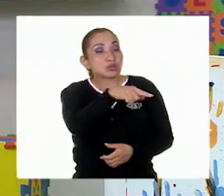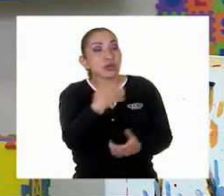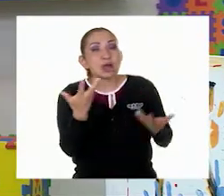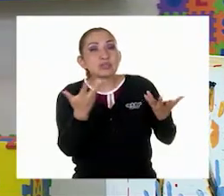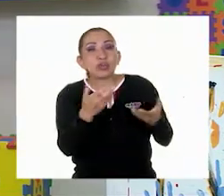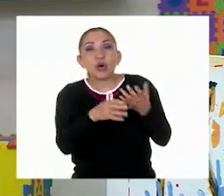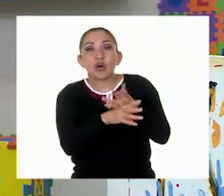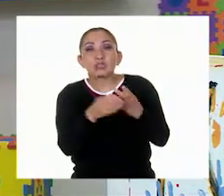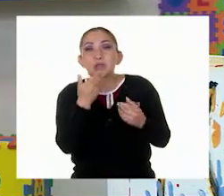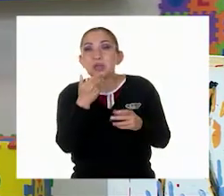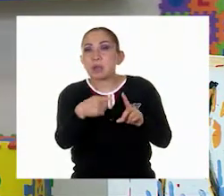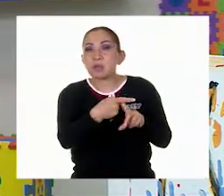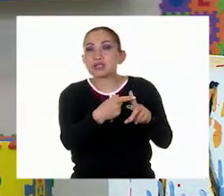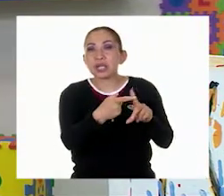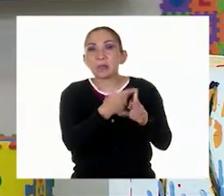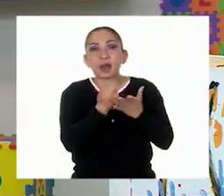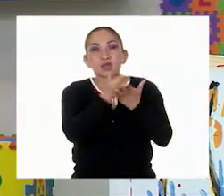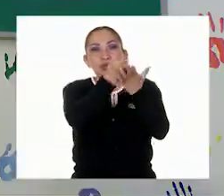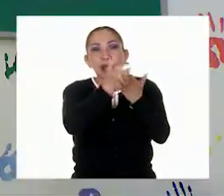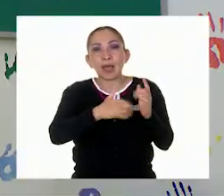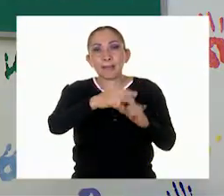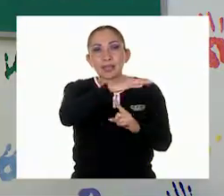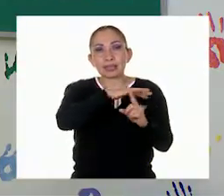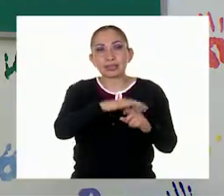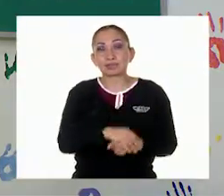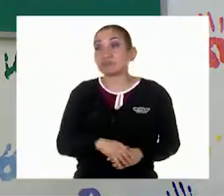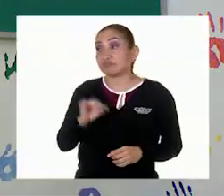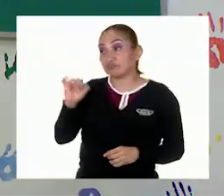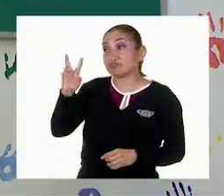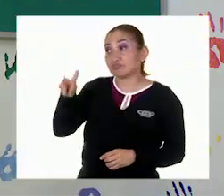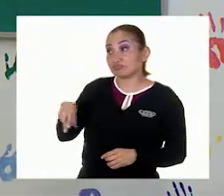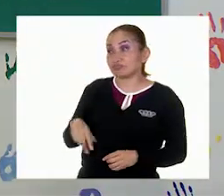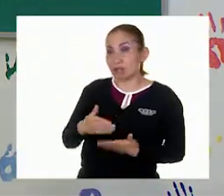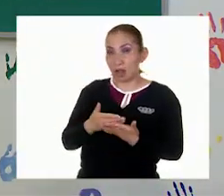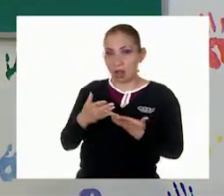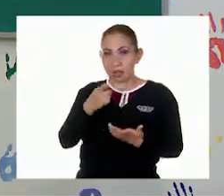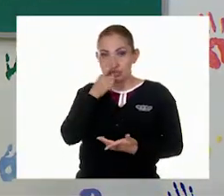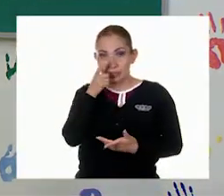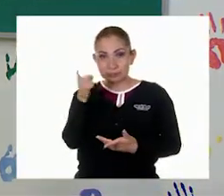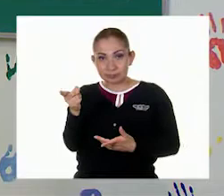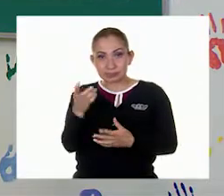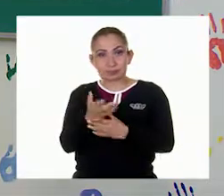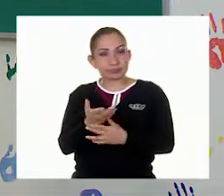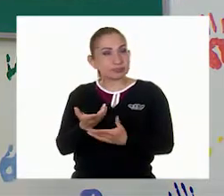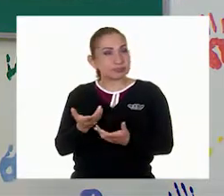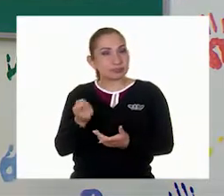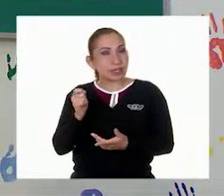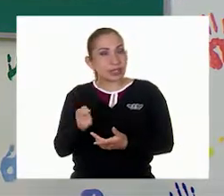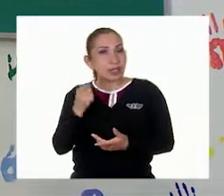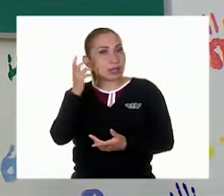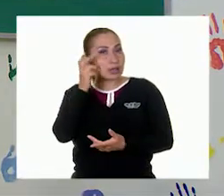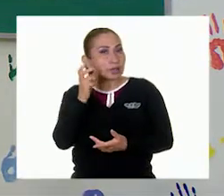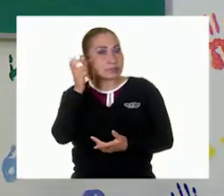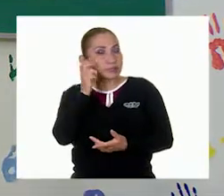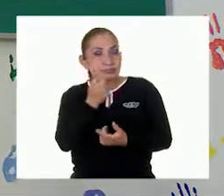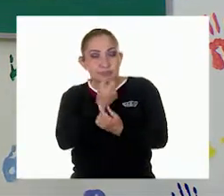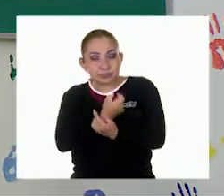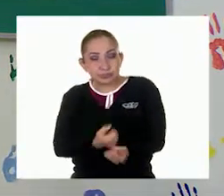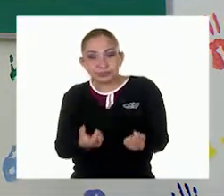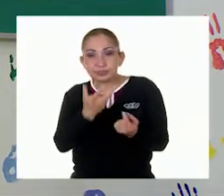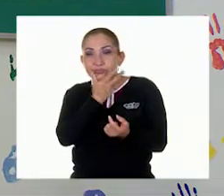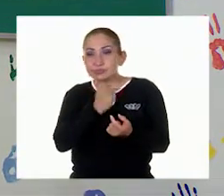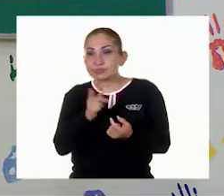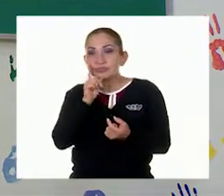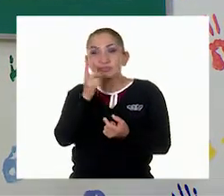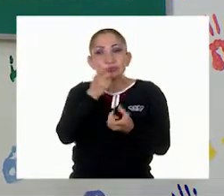acciones positivas a favor del medio ambiente. Sí, así es. Y ahora que lo mencionas, ¿qué les parece si escuchamos a las niñas y